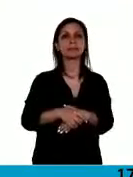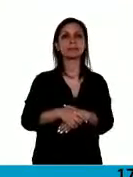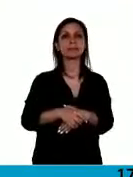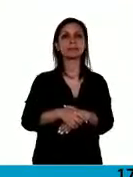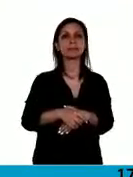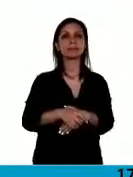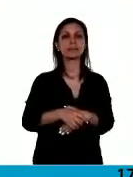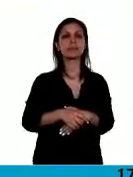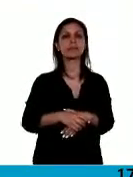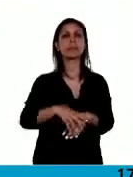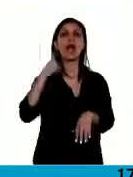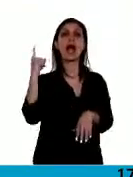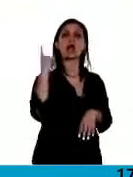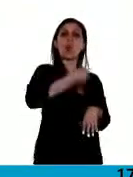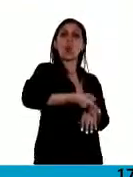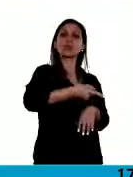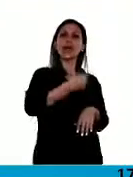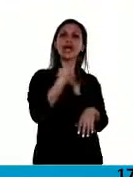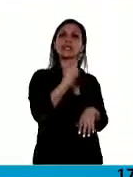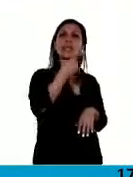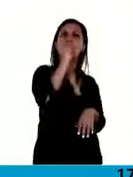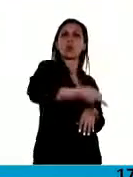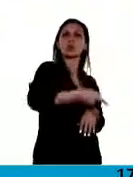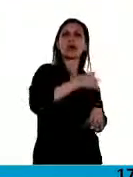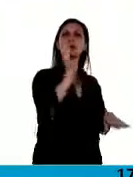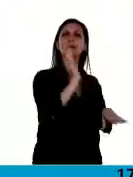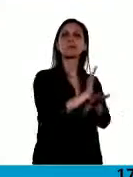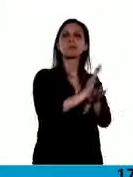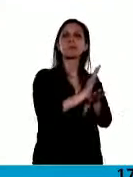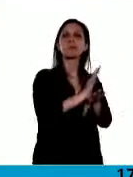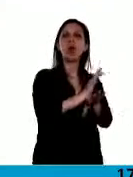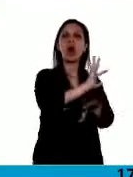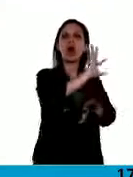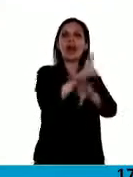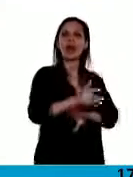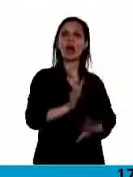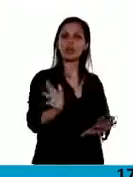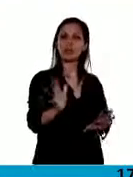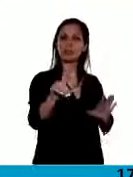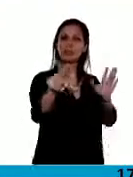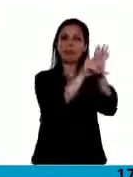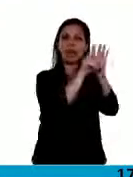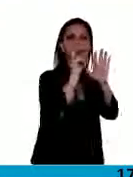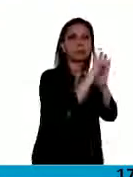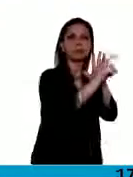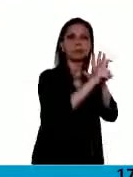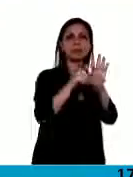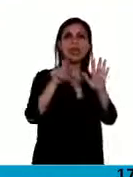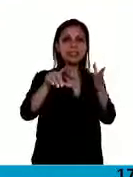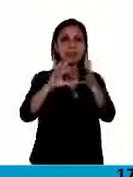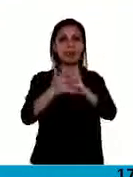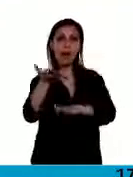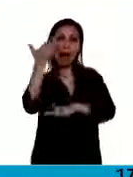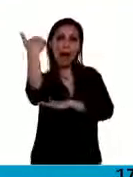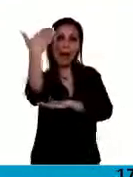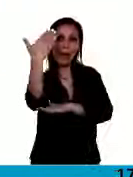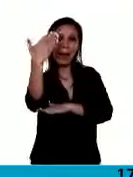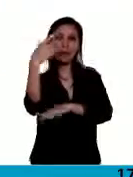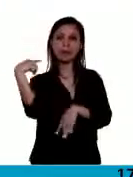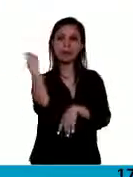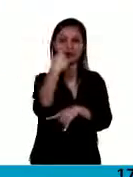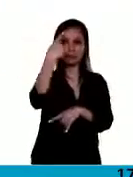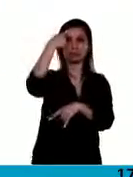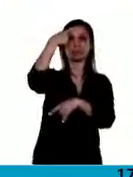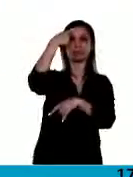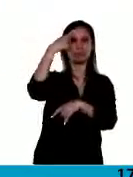Los acusan de ilegales, de delincuentes. Ese tipo de campaña de demonización a muchos de nosotros nos hizo recordar los